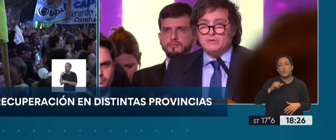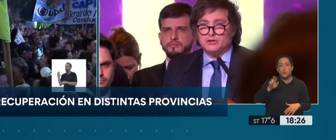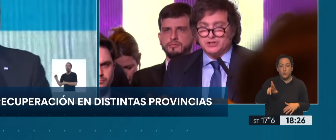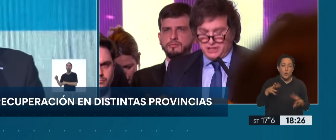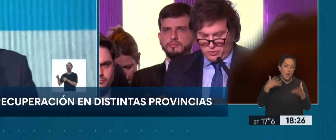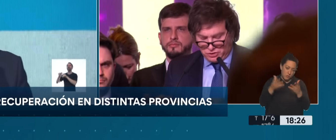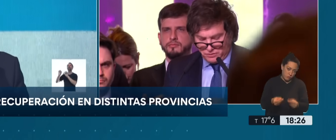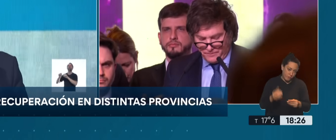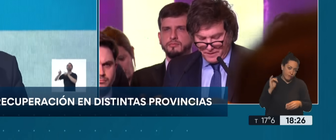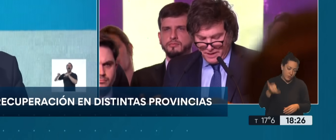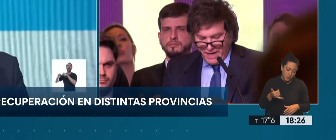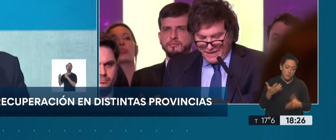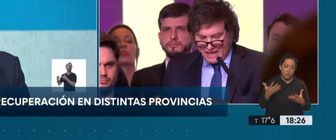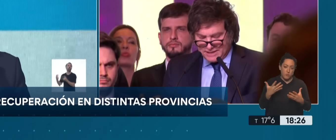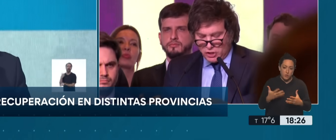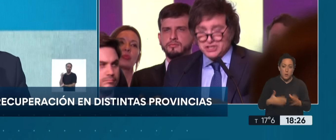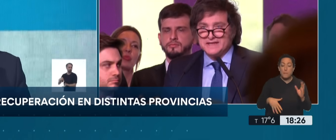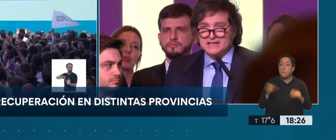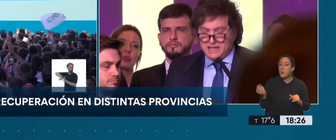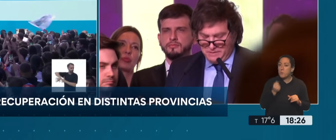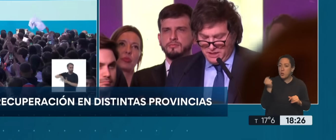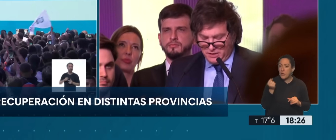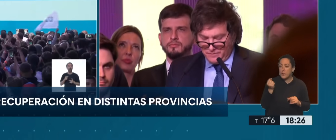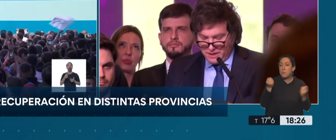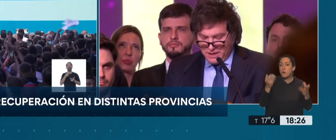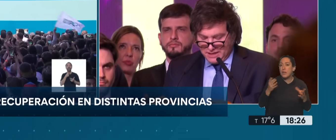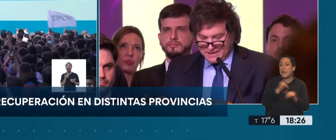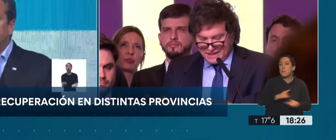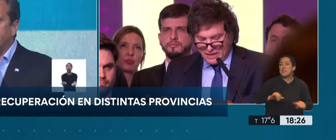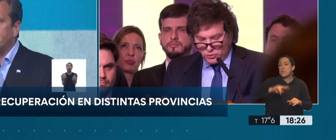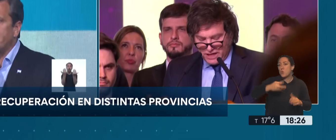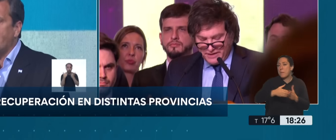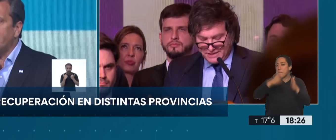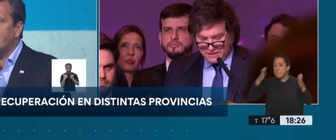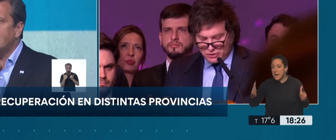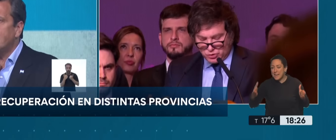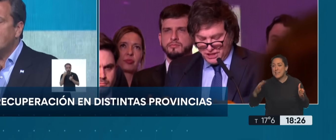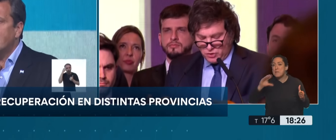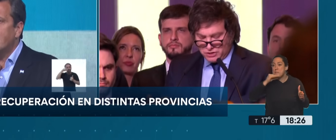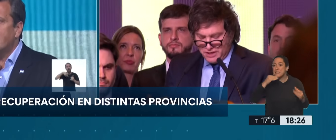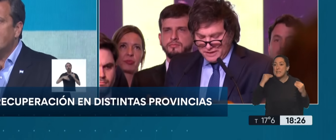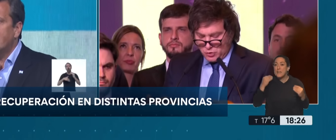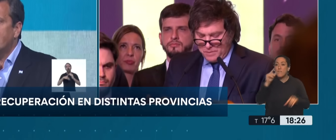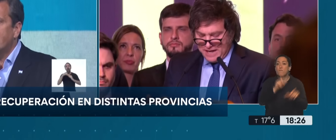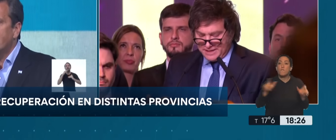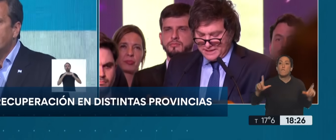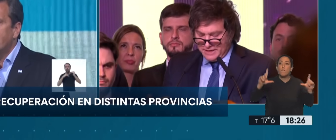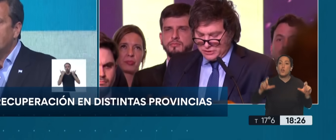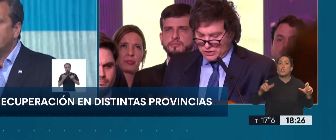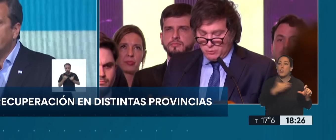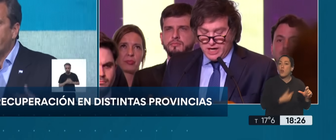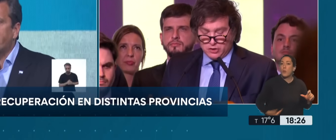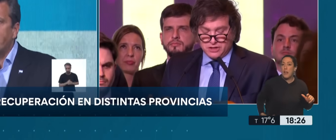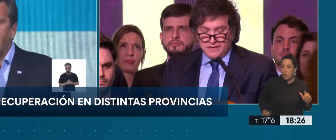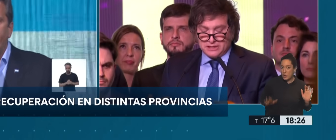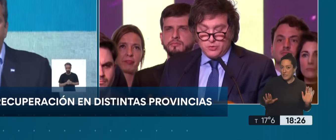supuesto. Y tan importante que te voy a decir que la segunda parte de esta campaña para Sergio Massa comenzó con esa foto con los gobernadores. Sí. Y hasta que no